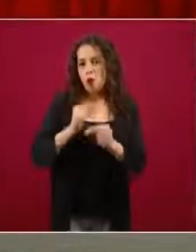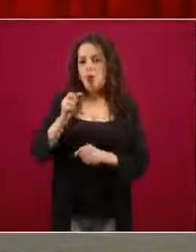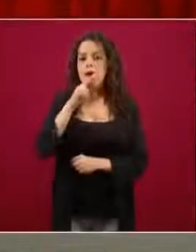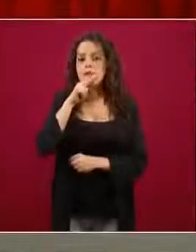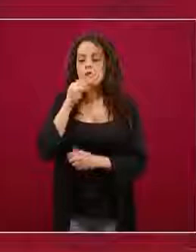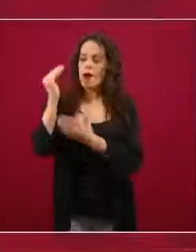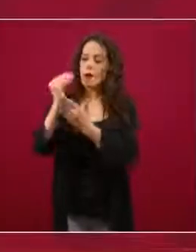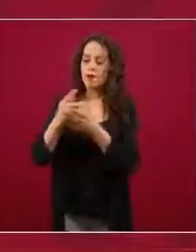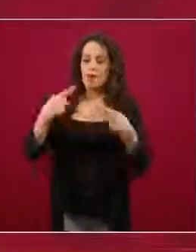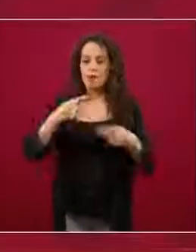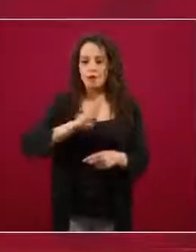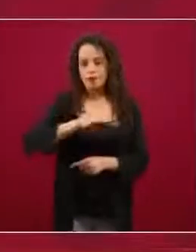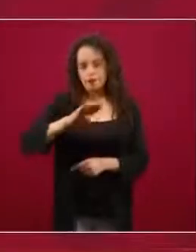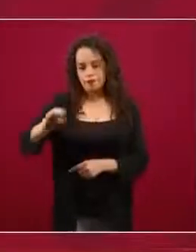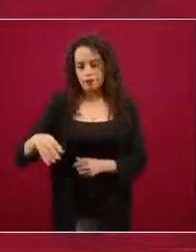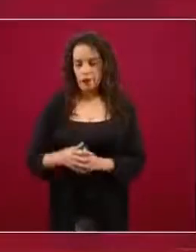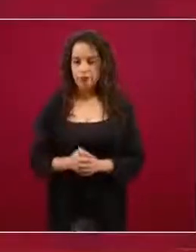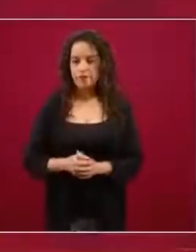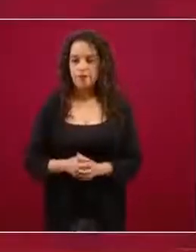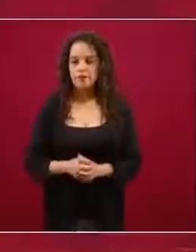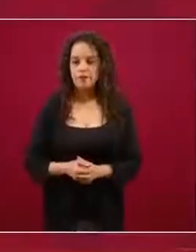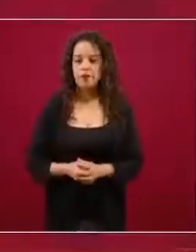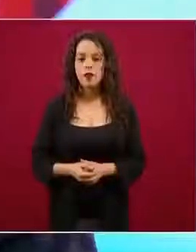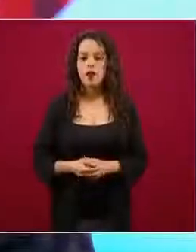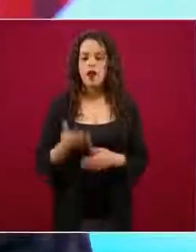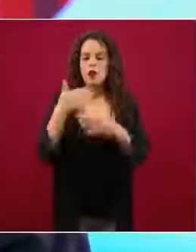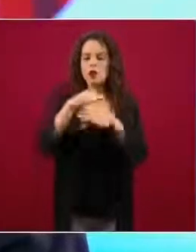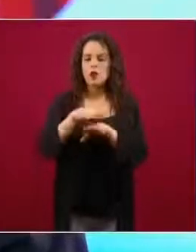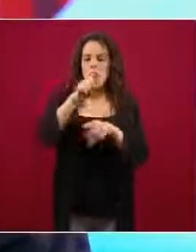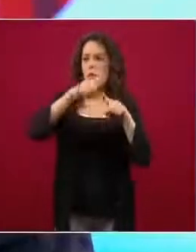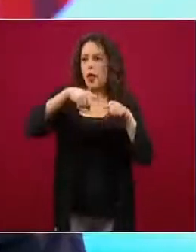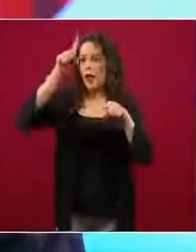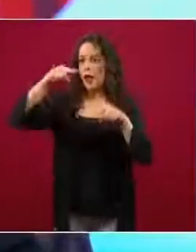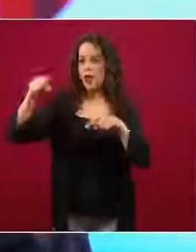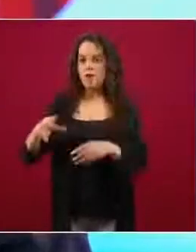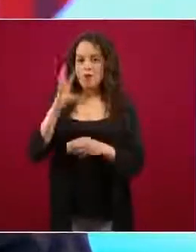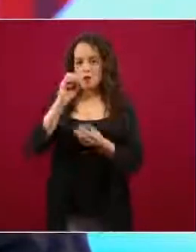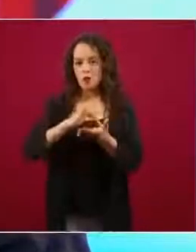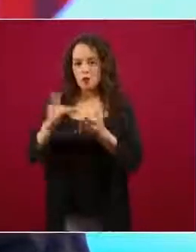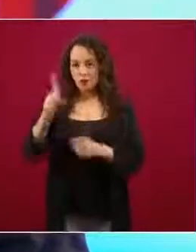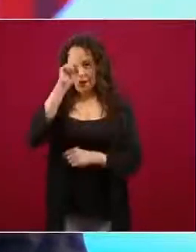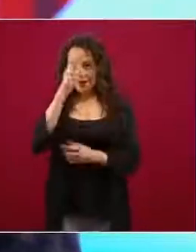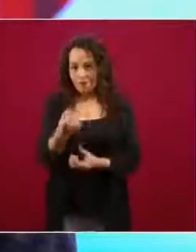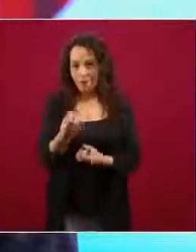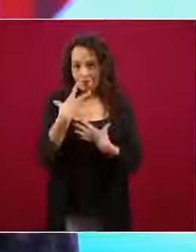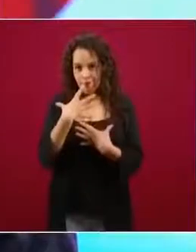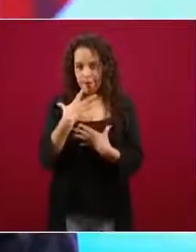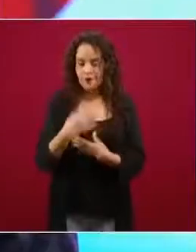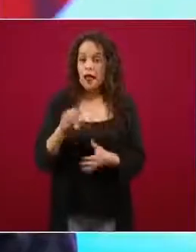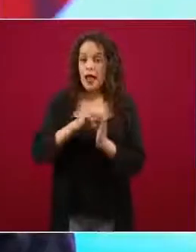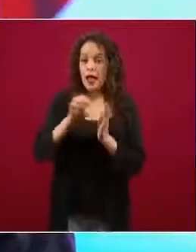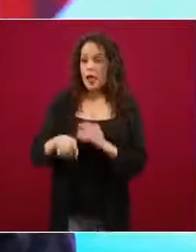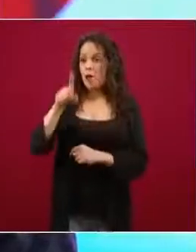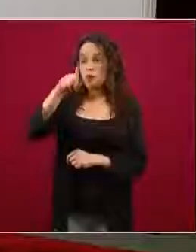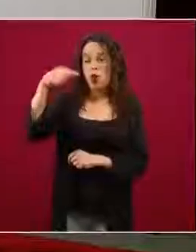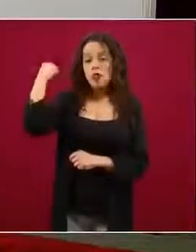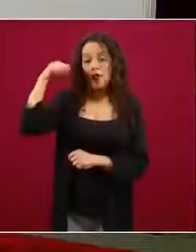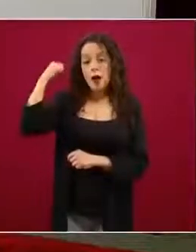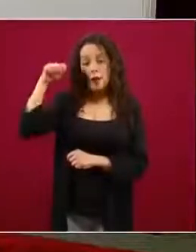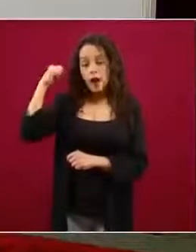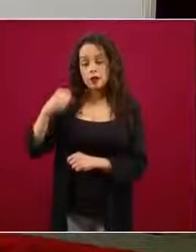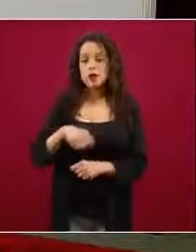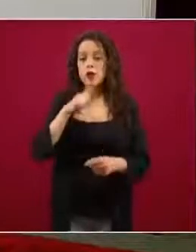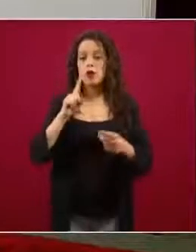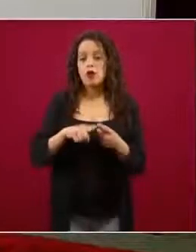Vamos a incorporar la sugerencia, precisamente con el ejemplo de Tabasco que hemos estado comentando, pero también de Nayarit y de Oaxaca.